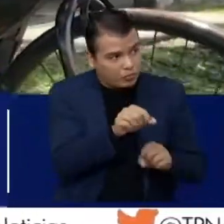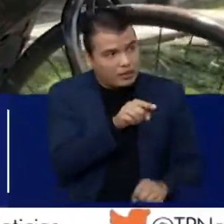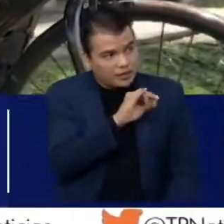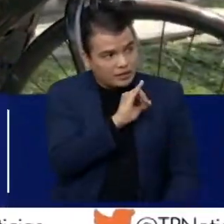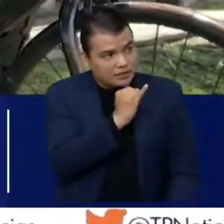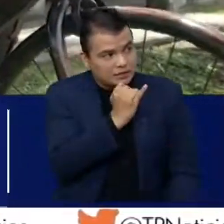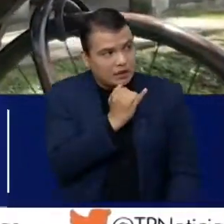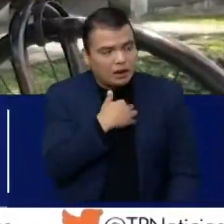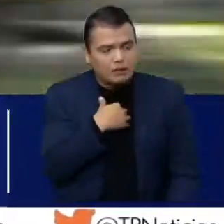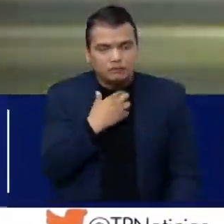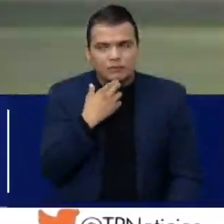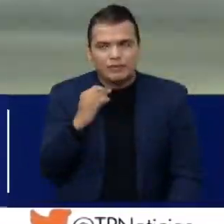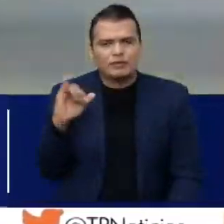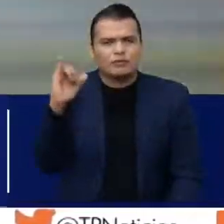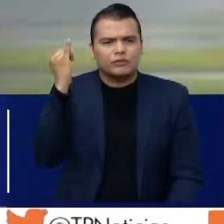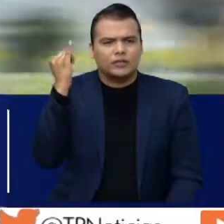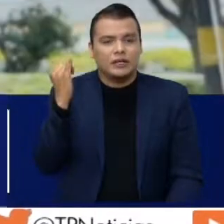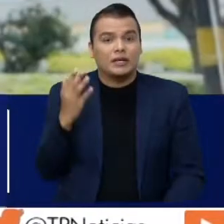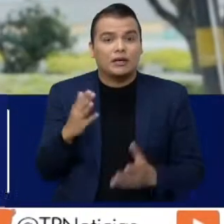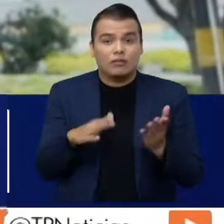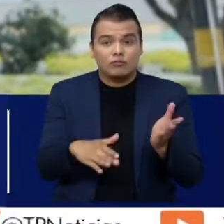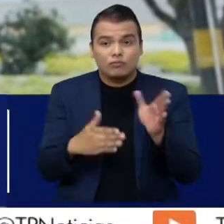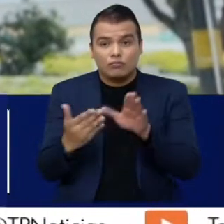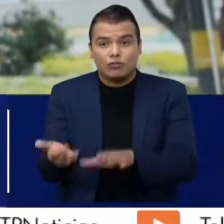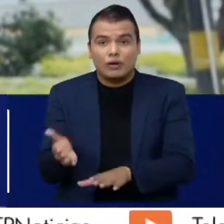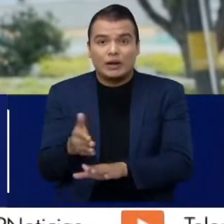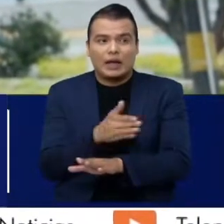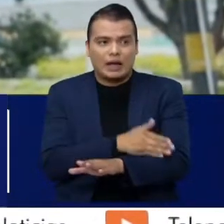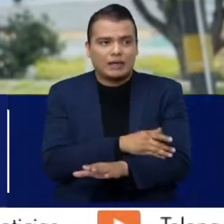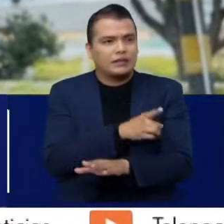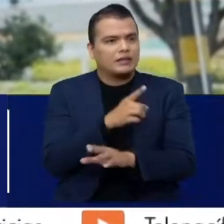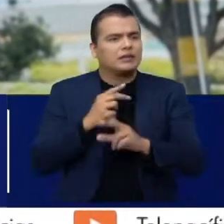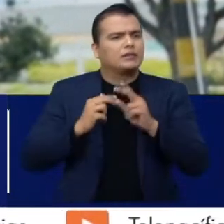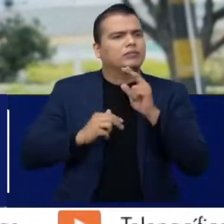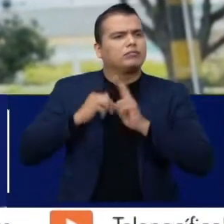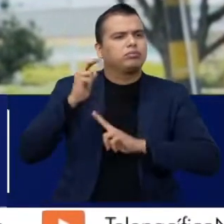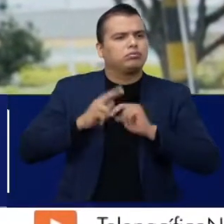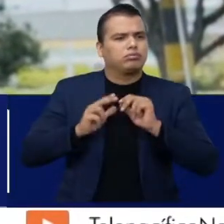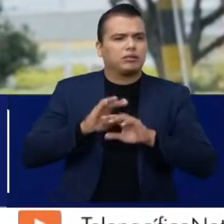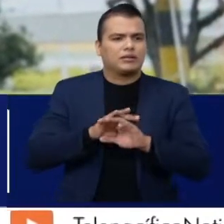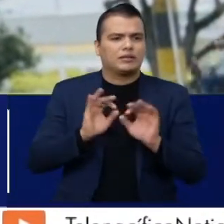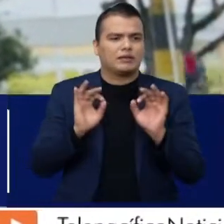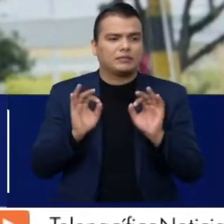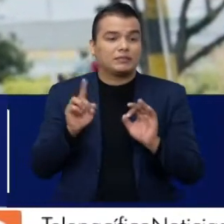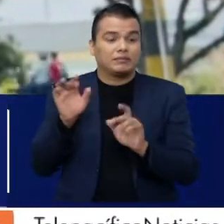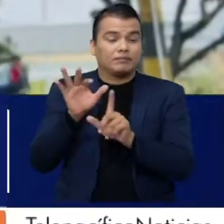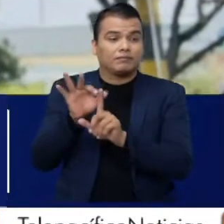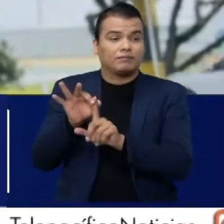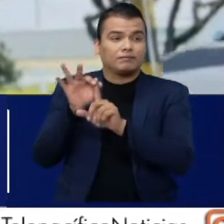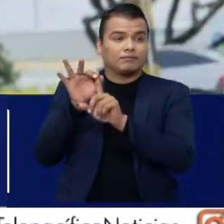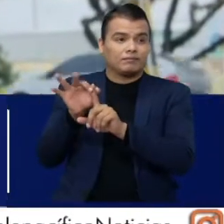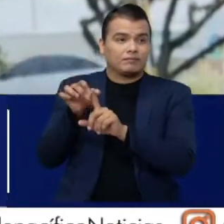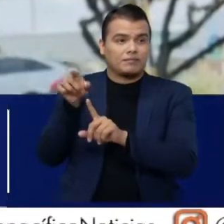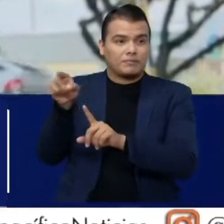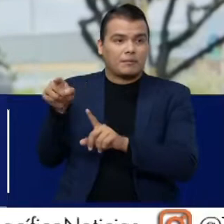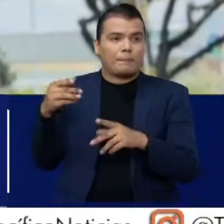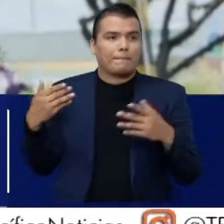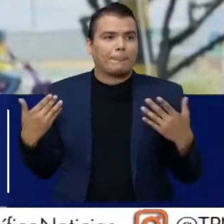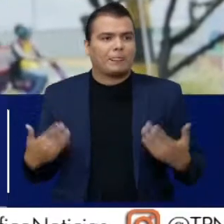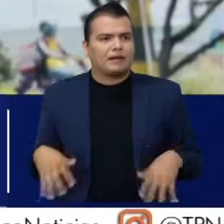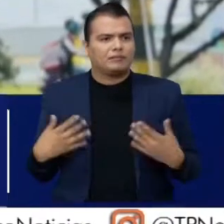su fallecimiento. Bueno, para nosotros es muy significativo porque es la representación de lo